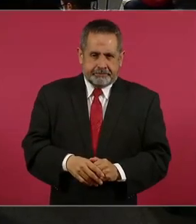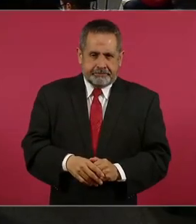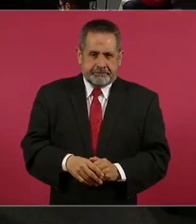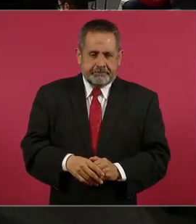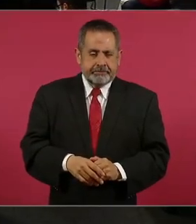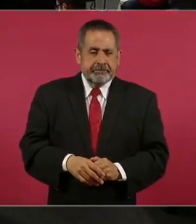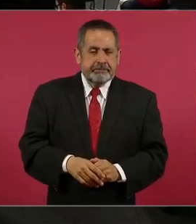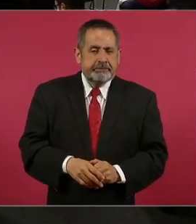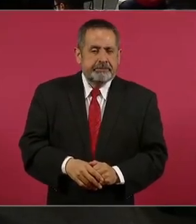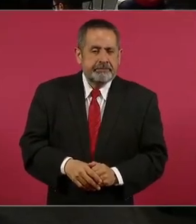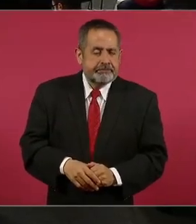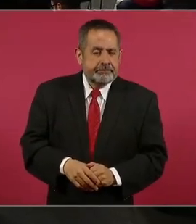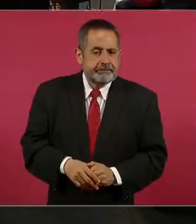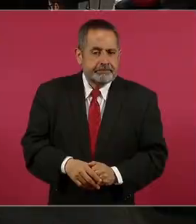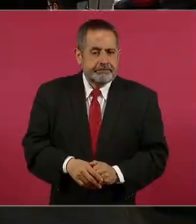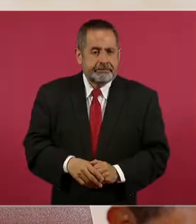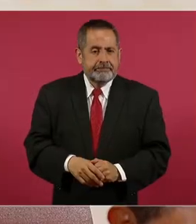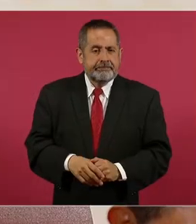está